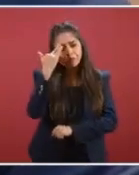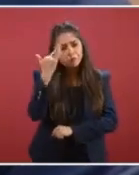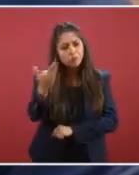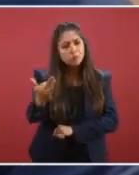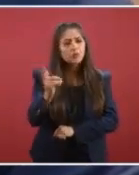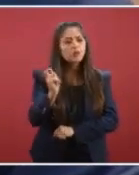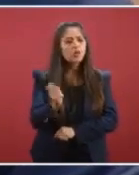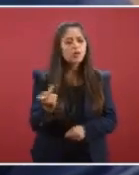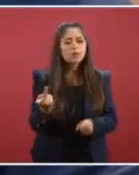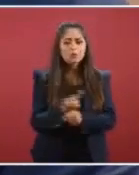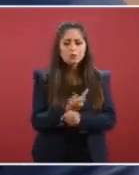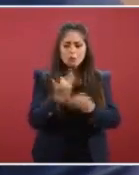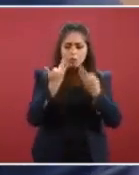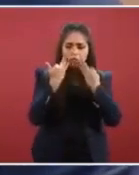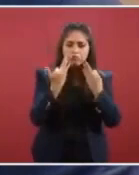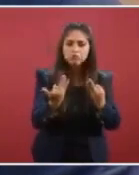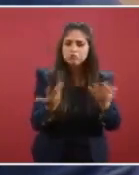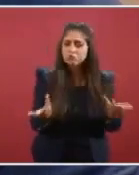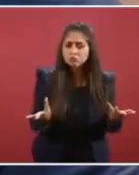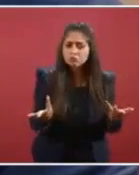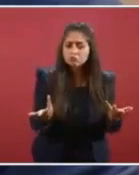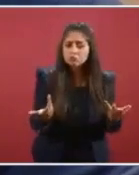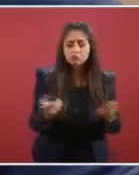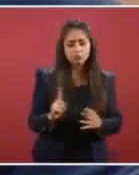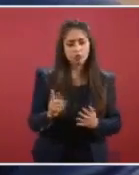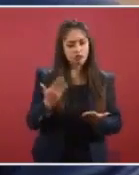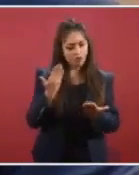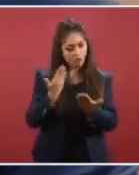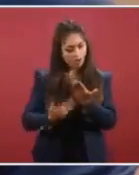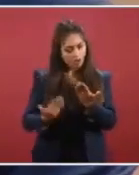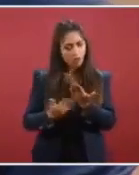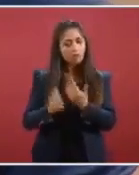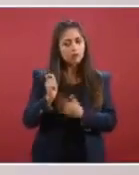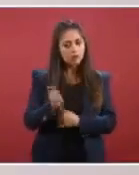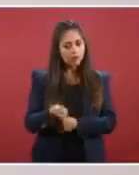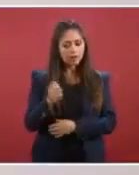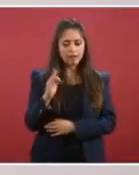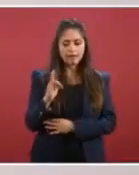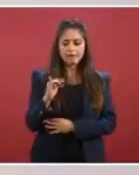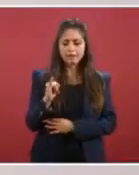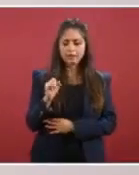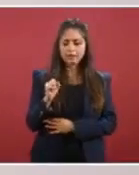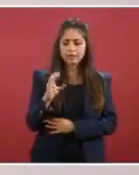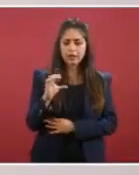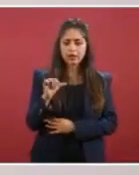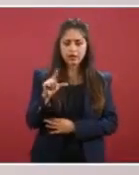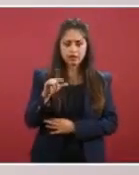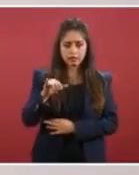transparentes. Ahora ya la Fiscalía está